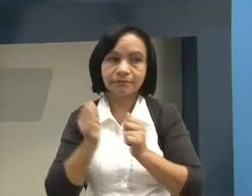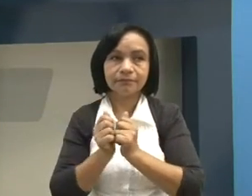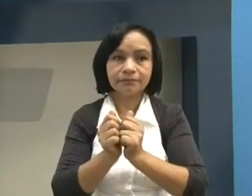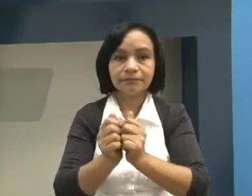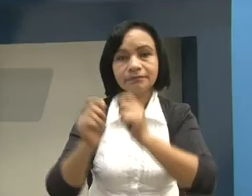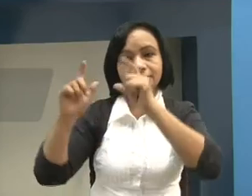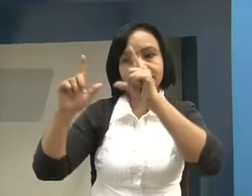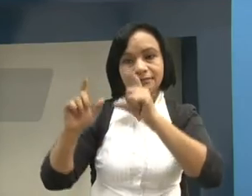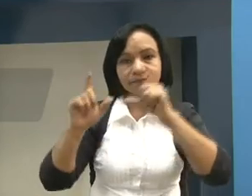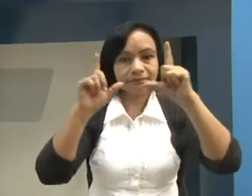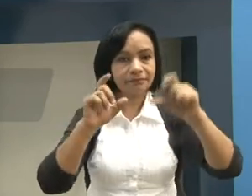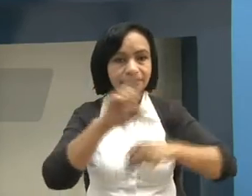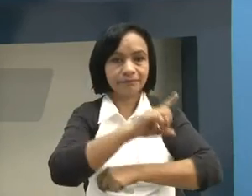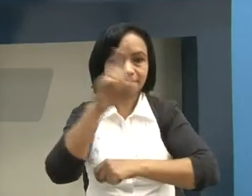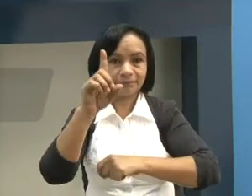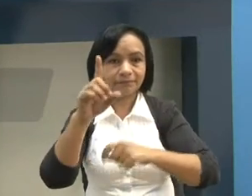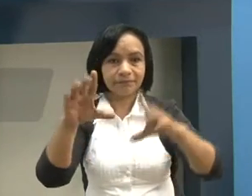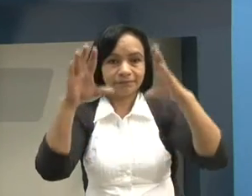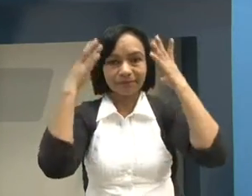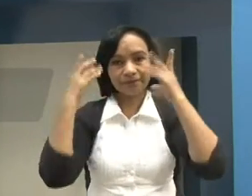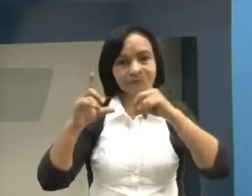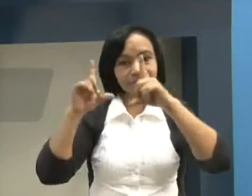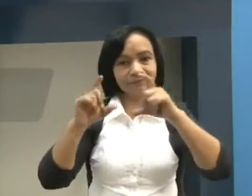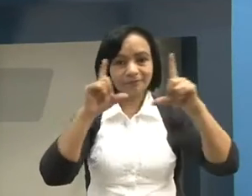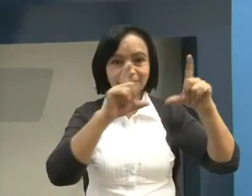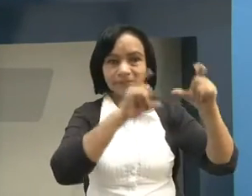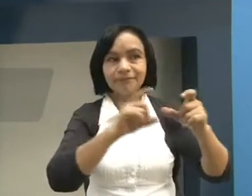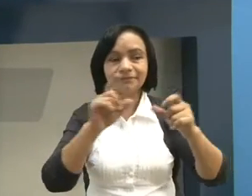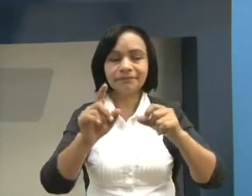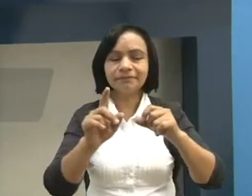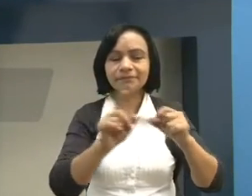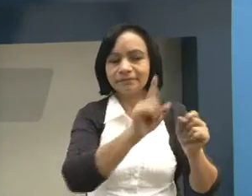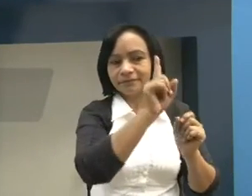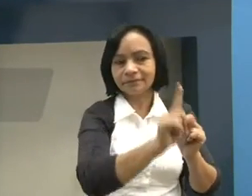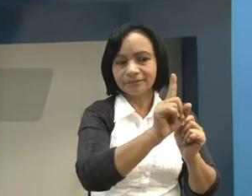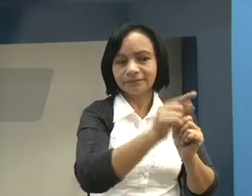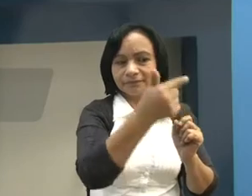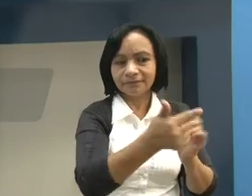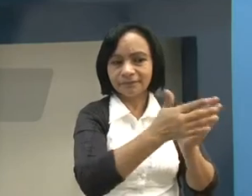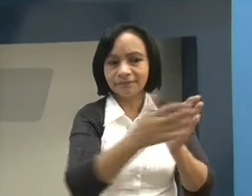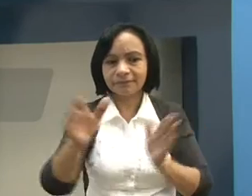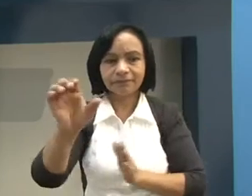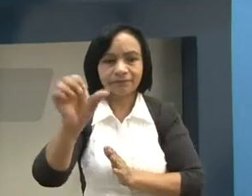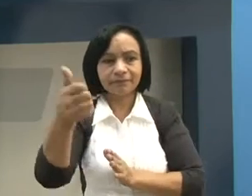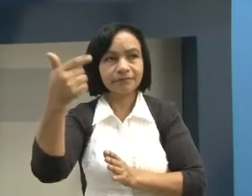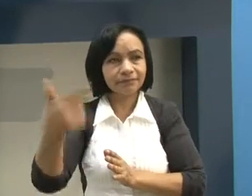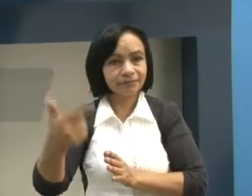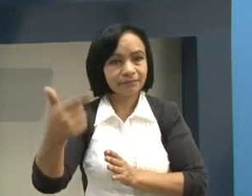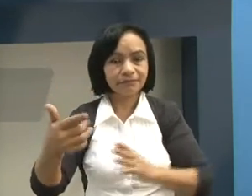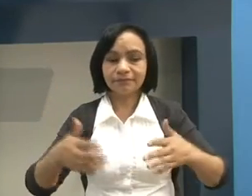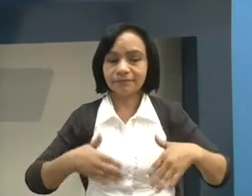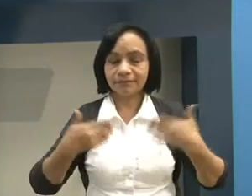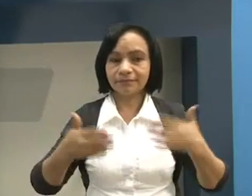de fotografías, el primer día de clase, y eso es indistinto. Toda la primaria casi que ocurre de manera simultánea, esa alegría